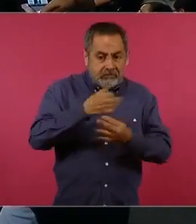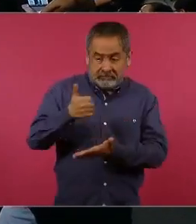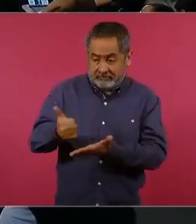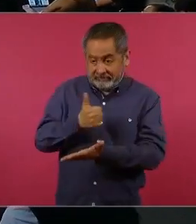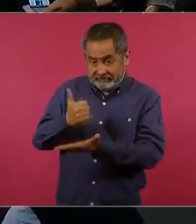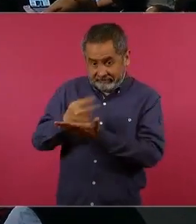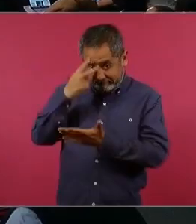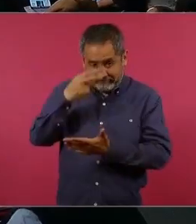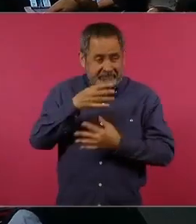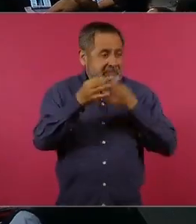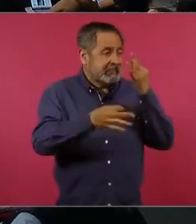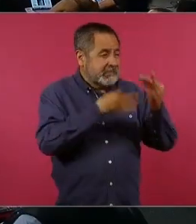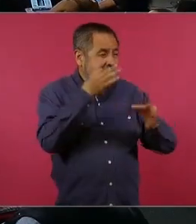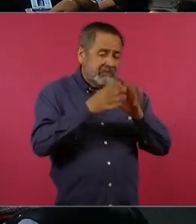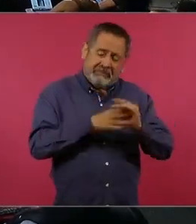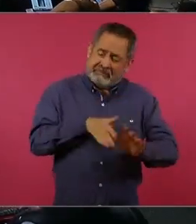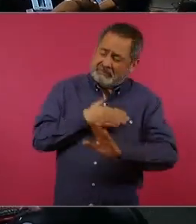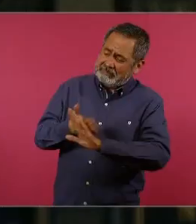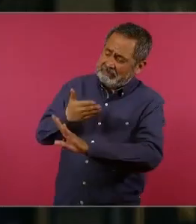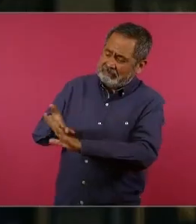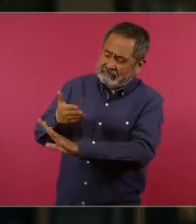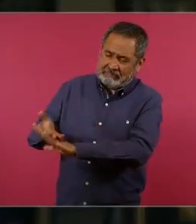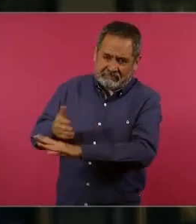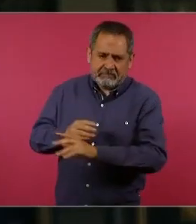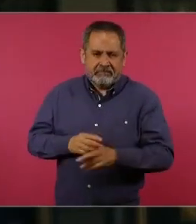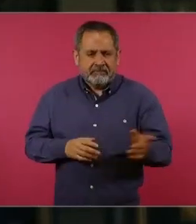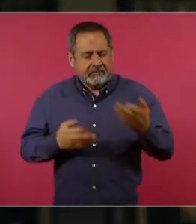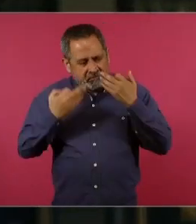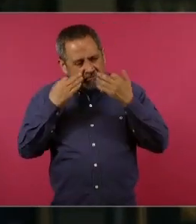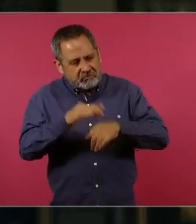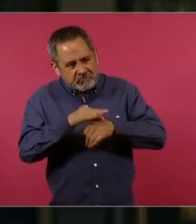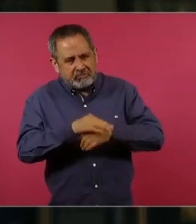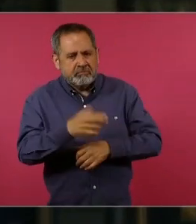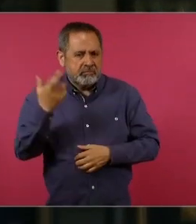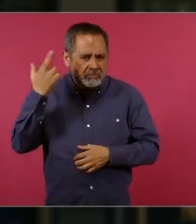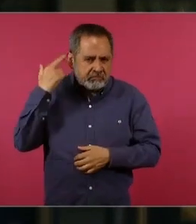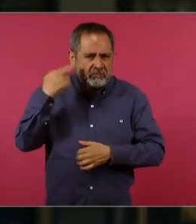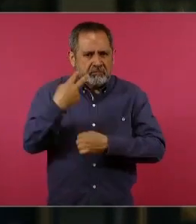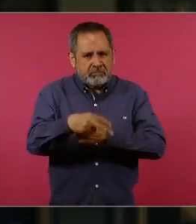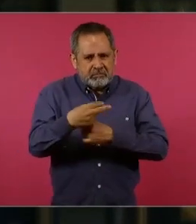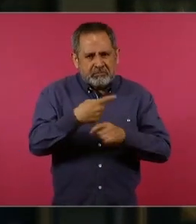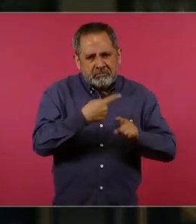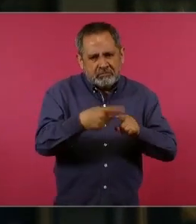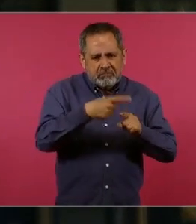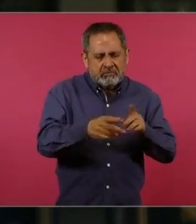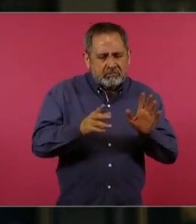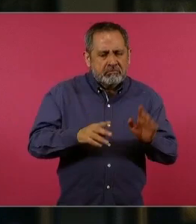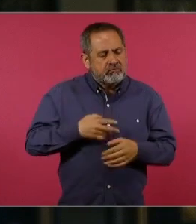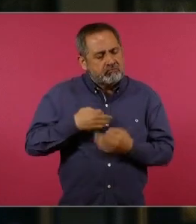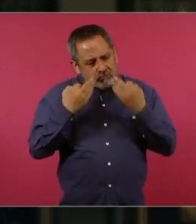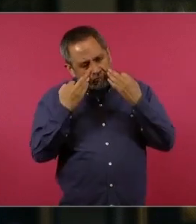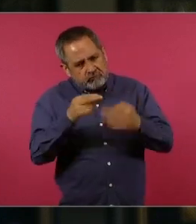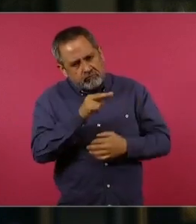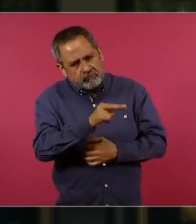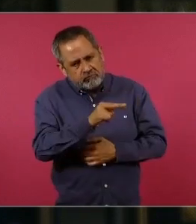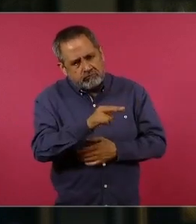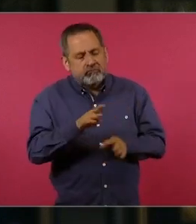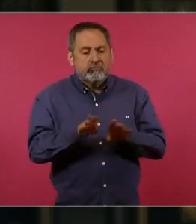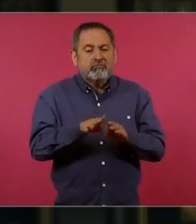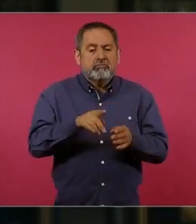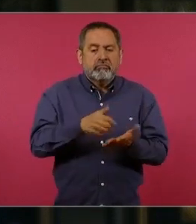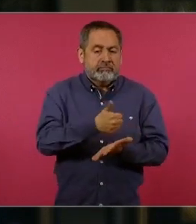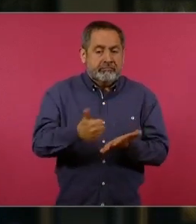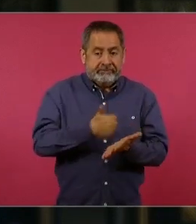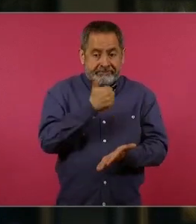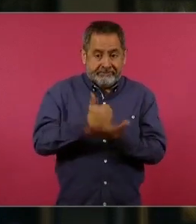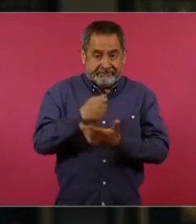México. Esto pues lo podemos contestar en los programas de radio, de televisión. Hemos visto que en la ciudad